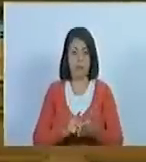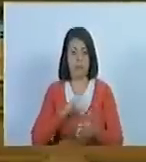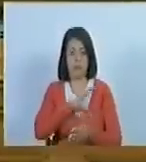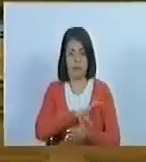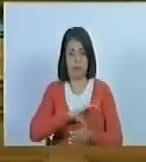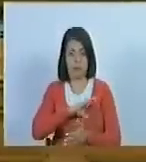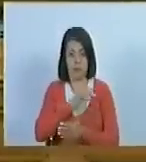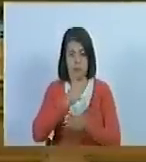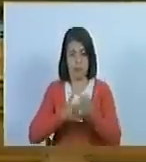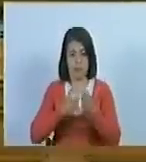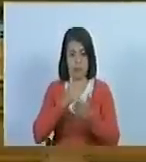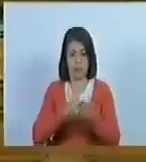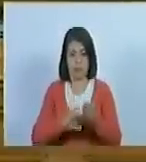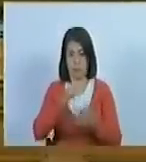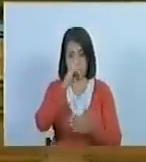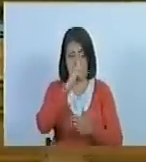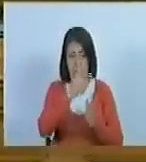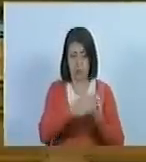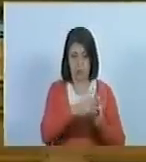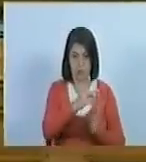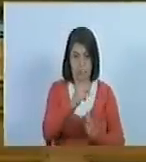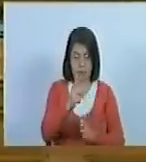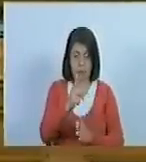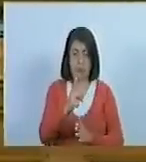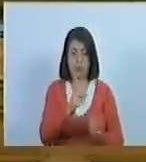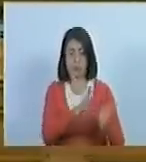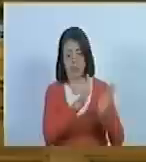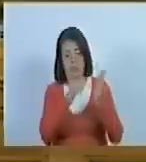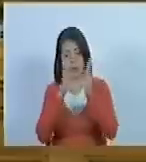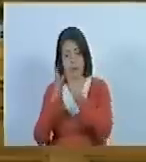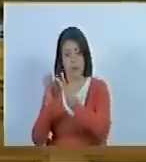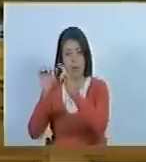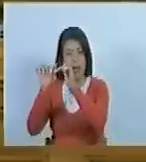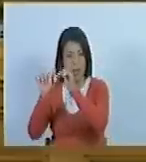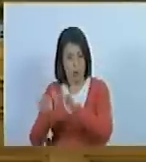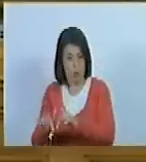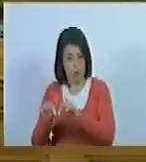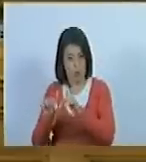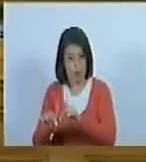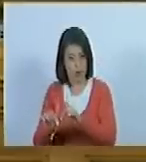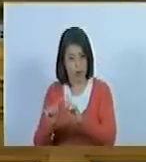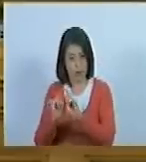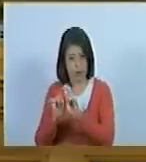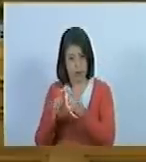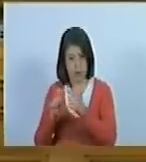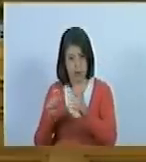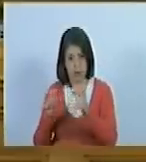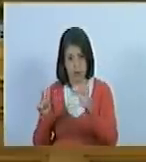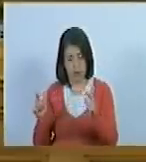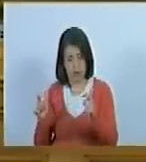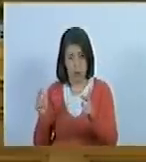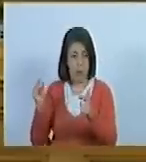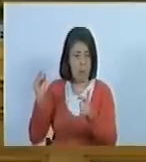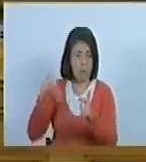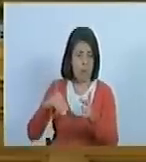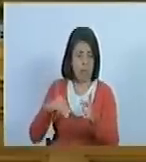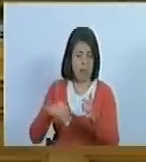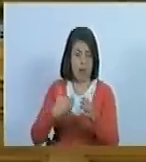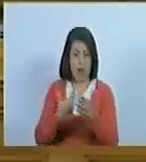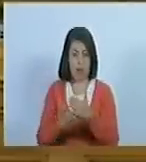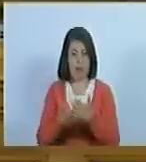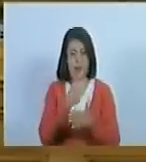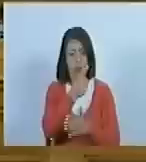Comité de Postulaciones en el año 2021, en esta oportunidad se incrementa hasta